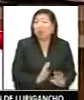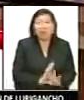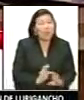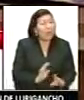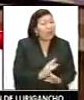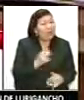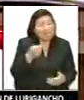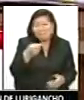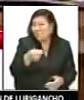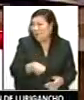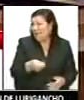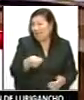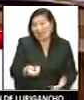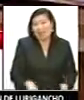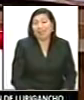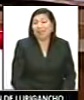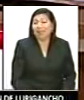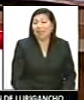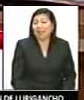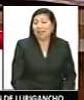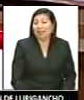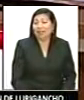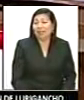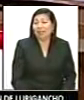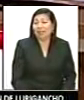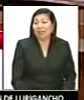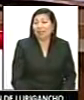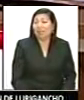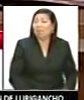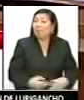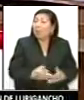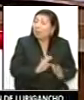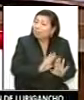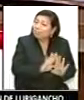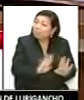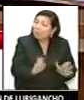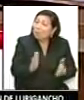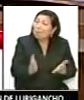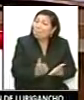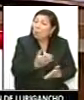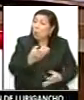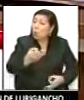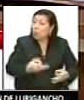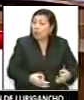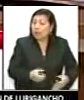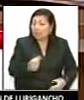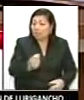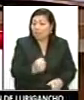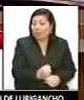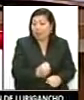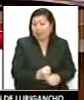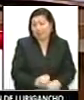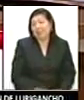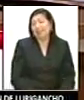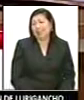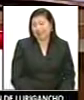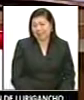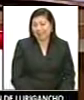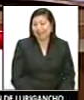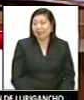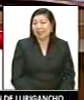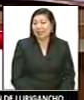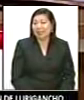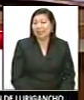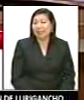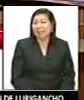terminar pagando. Lo único que estamos haciendo es evitarles un proceso judicial a los trabajadores